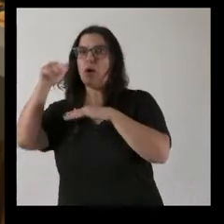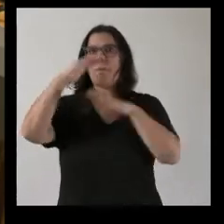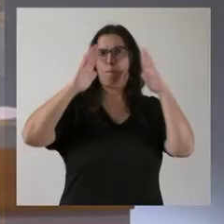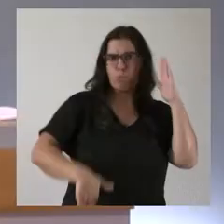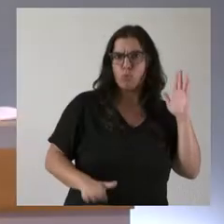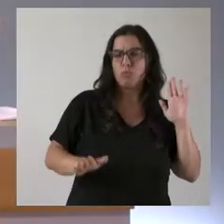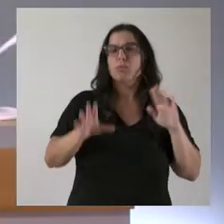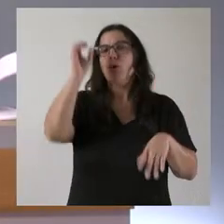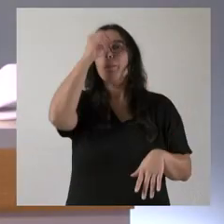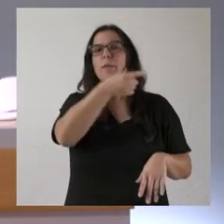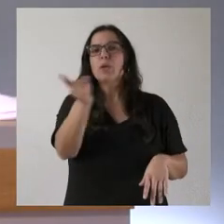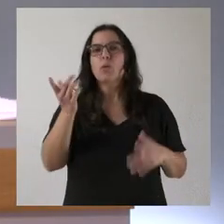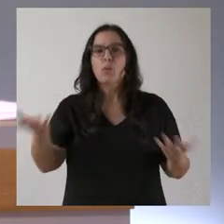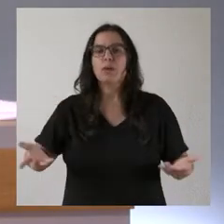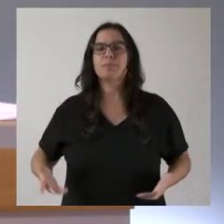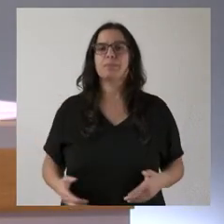junta